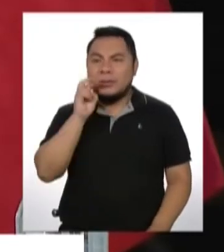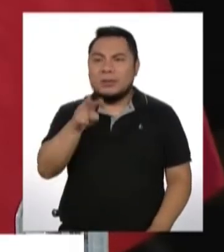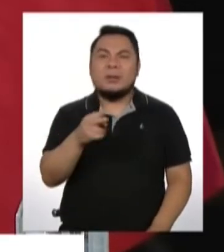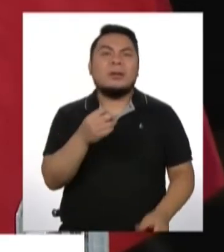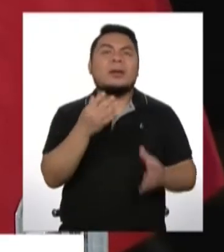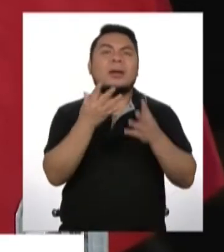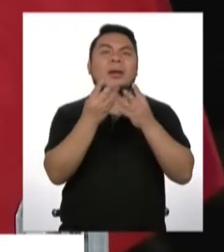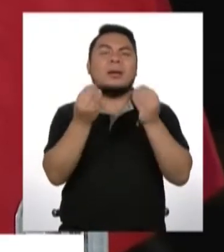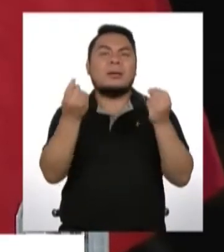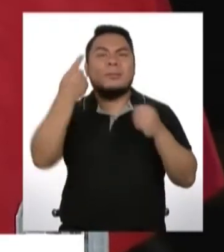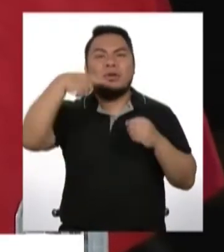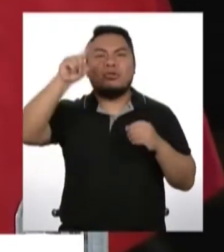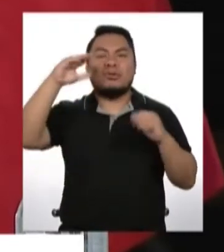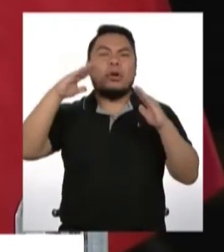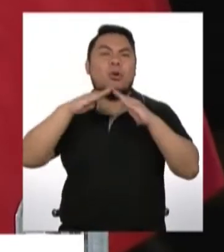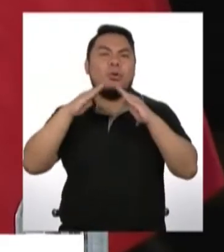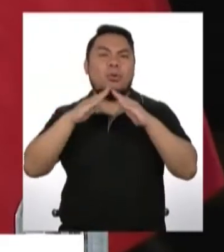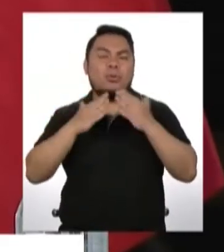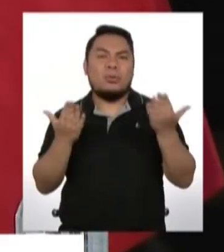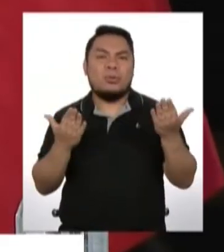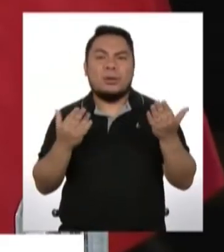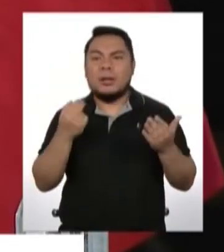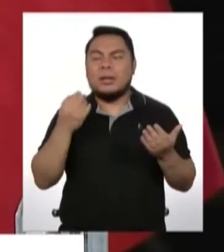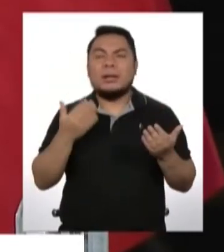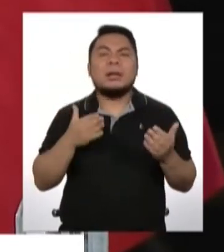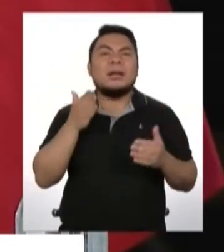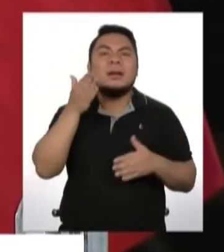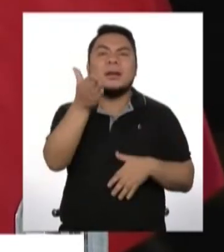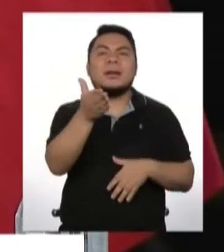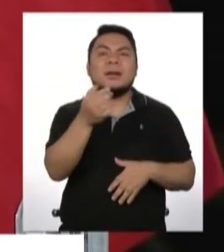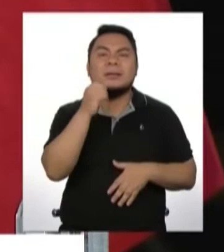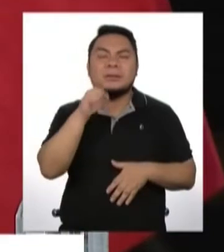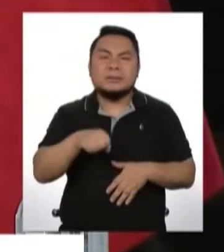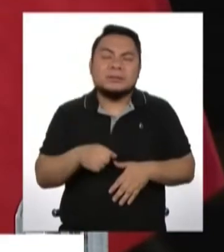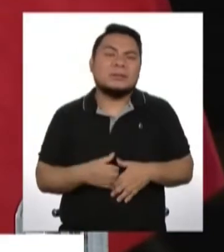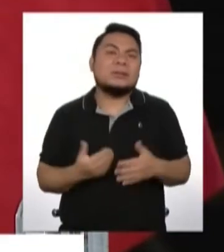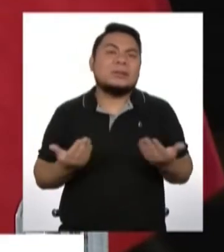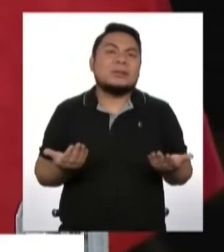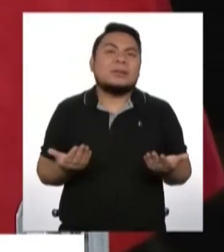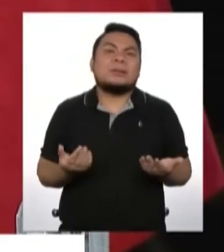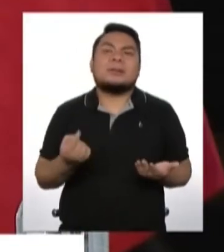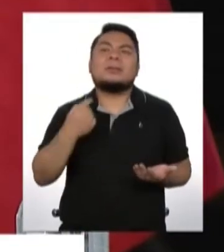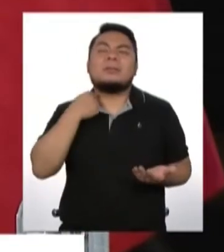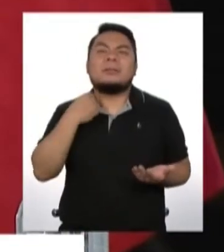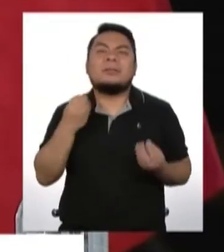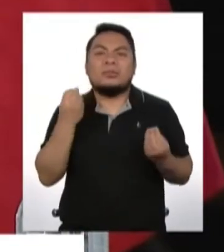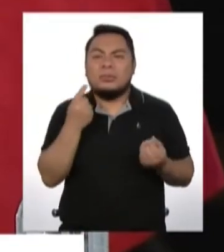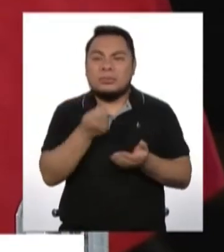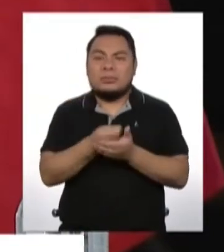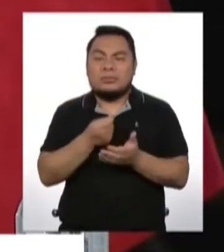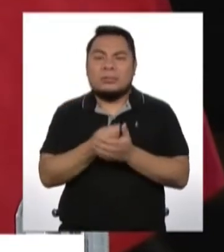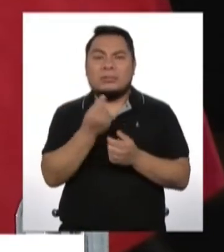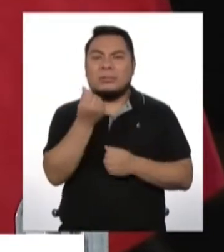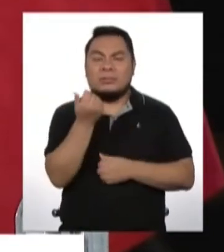varios millones de hogares que iban a verse afectados directamente porque no iban a tener ingresos